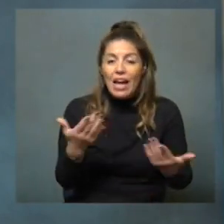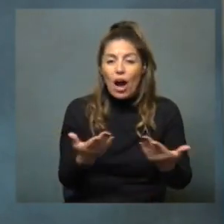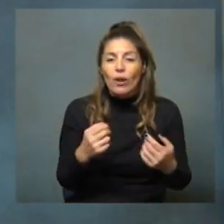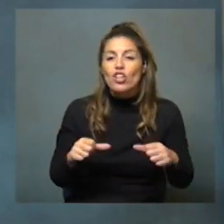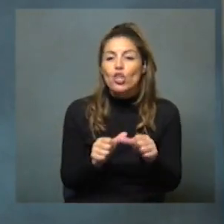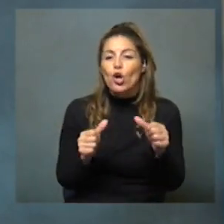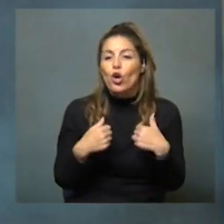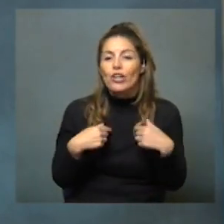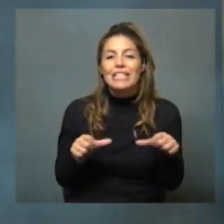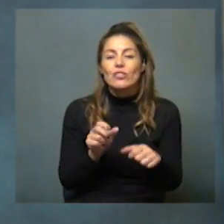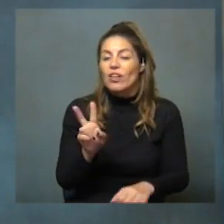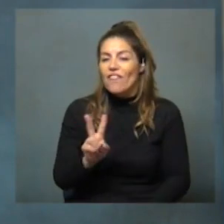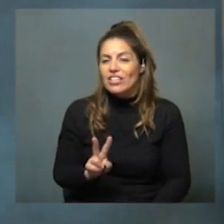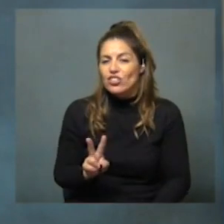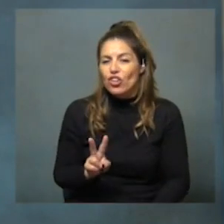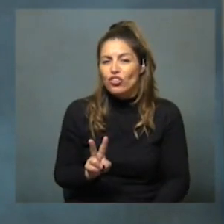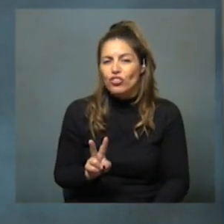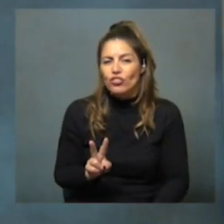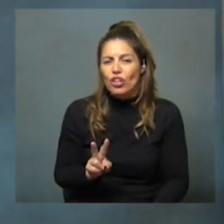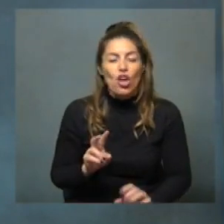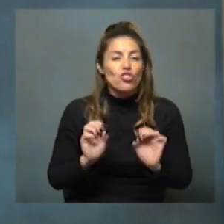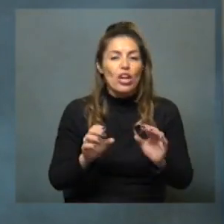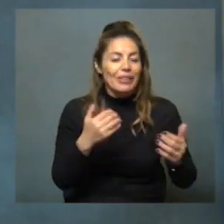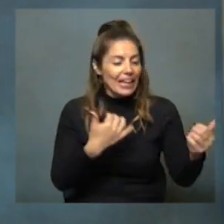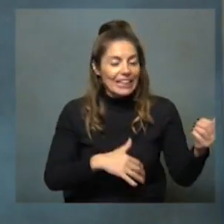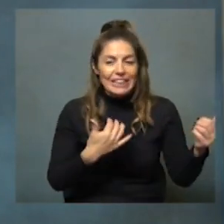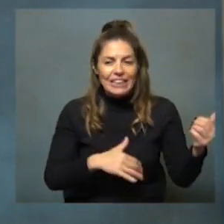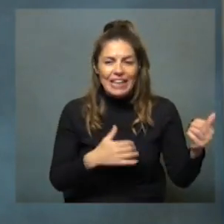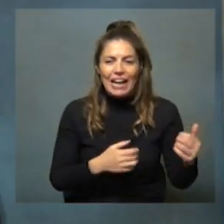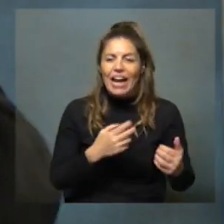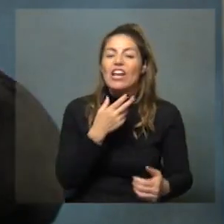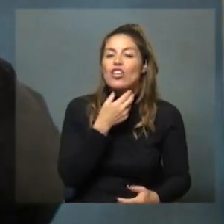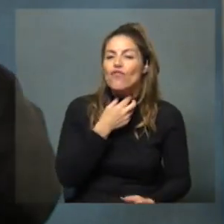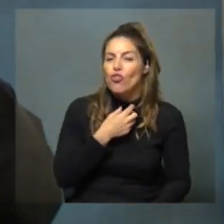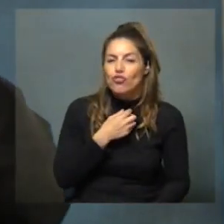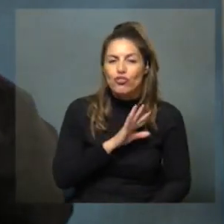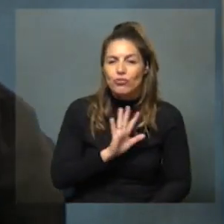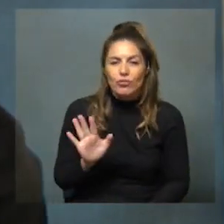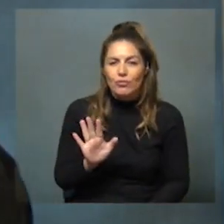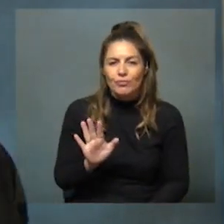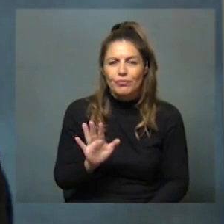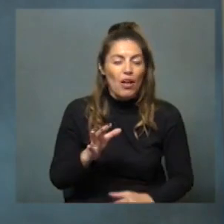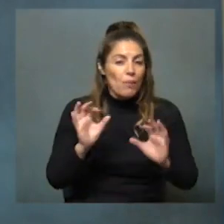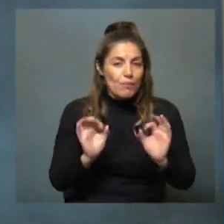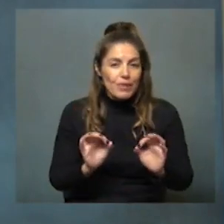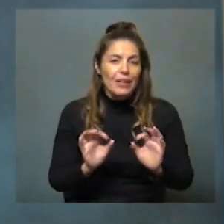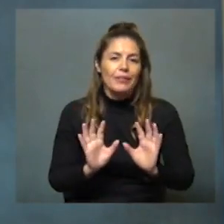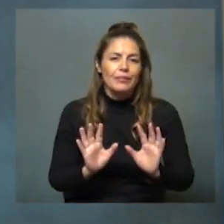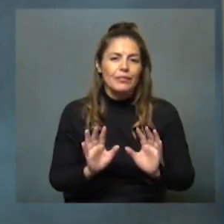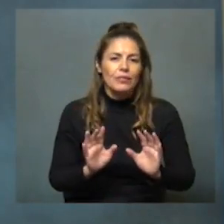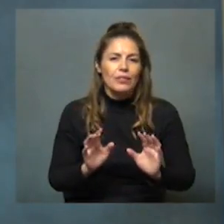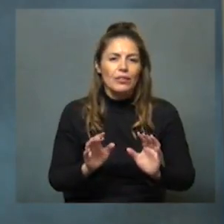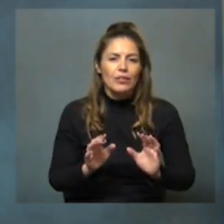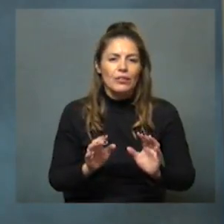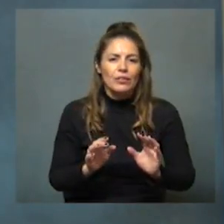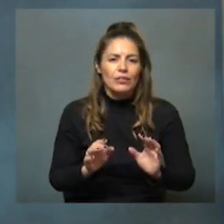versión bien criolla, no tiene nada más que guitarras y voz, como un poco bien en la otra